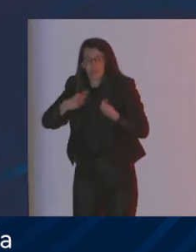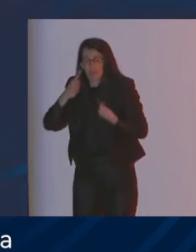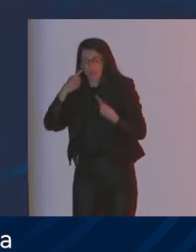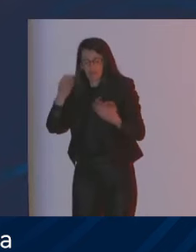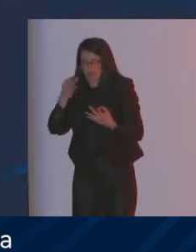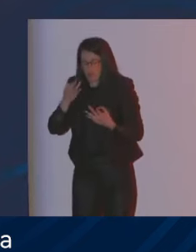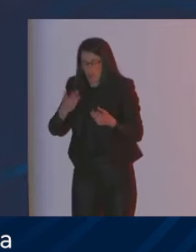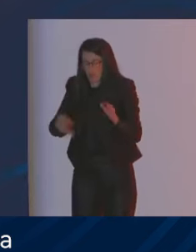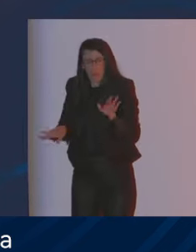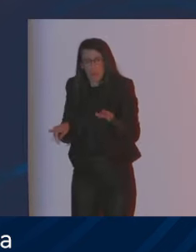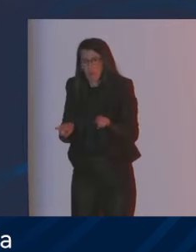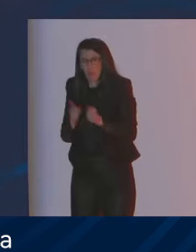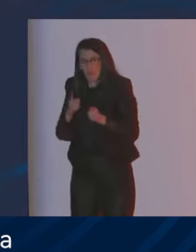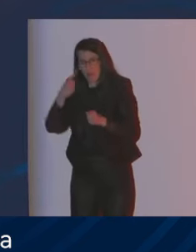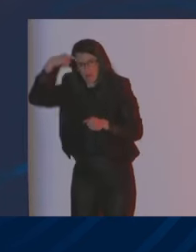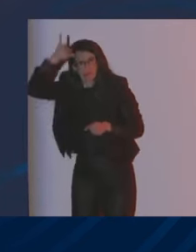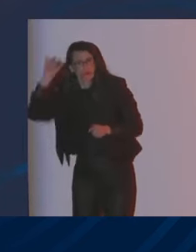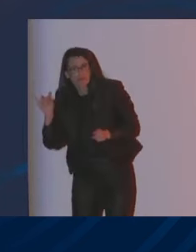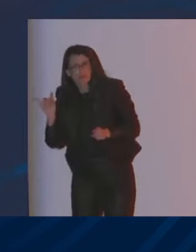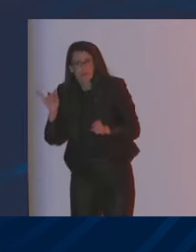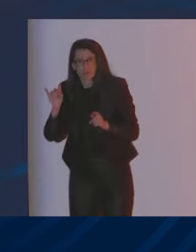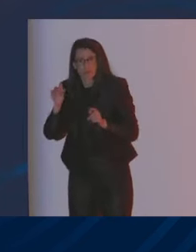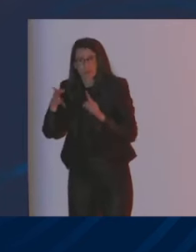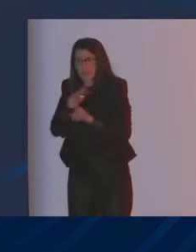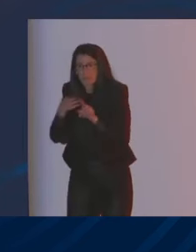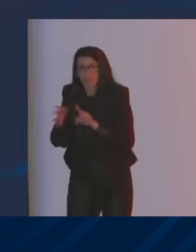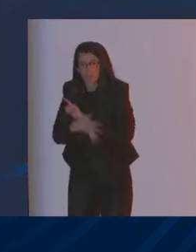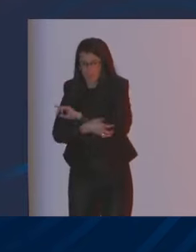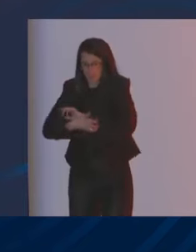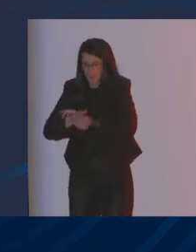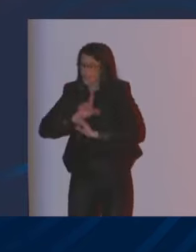para huir de la guerra, de la violencia y la pobreza.